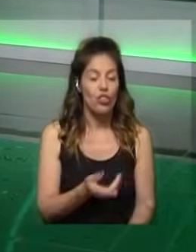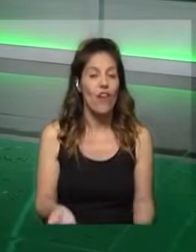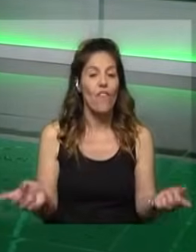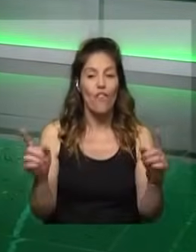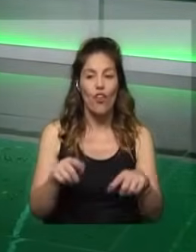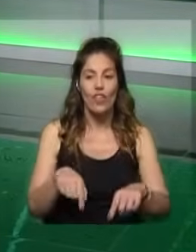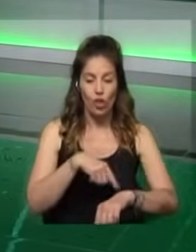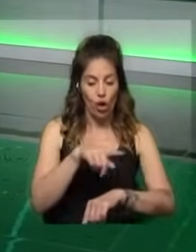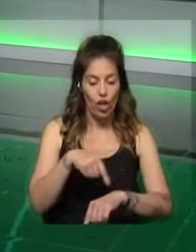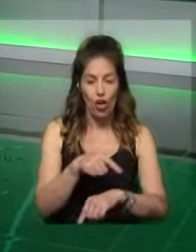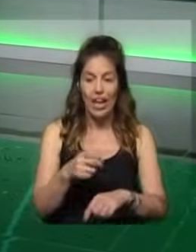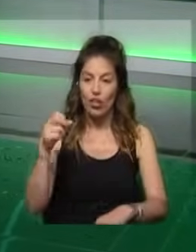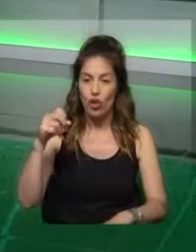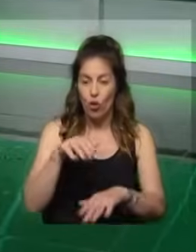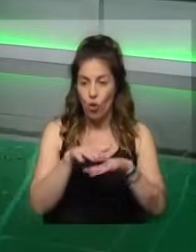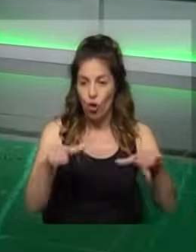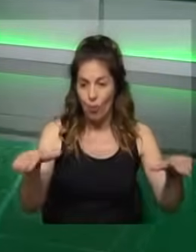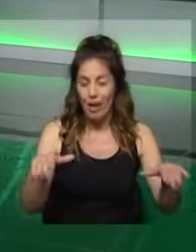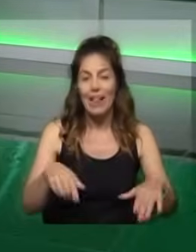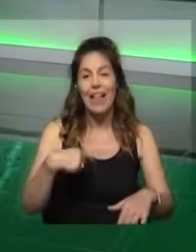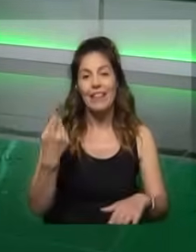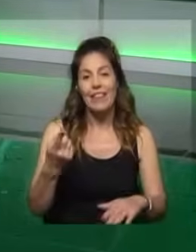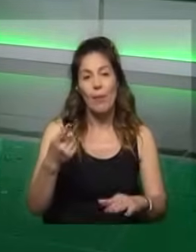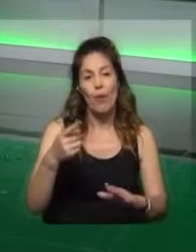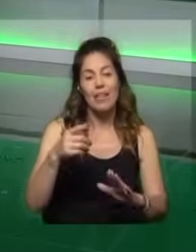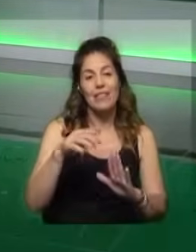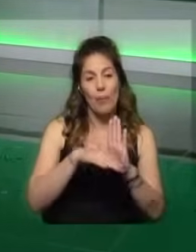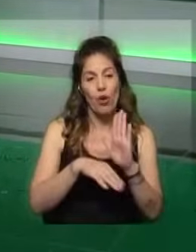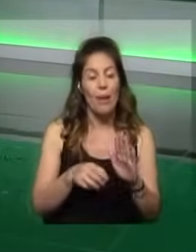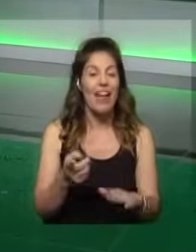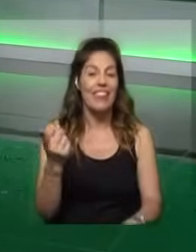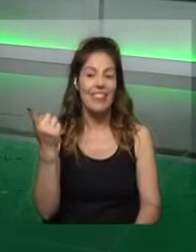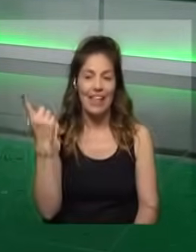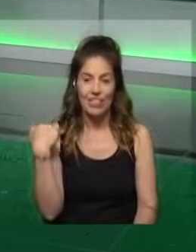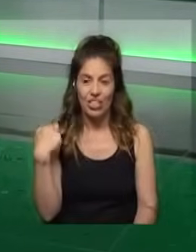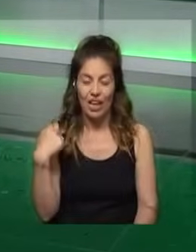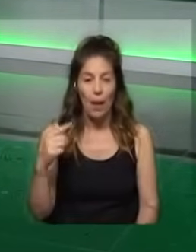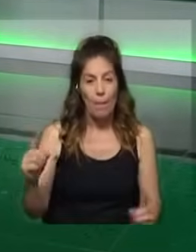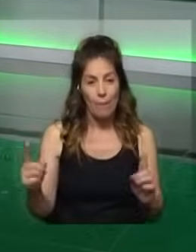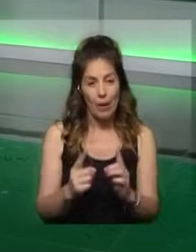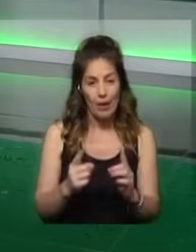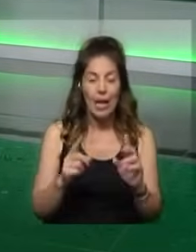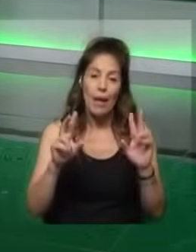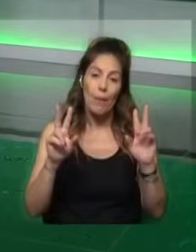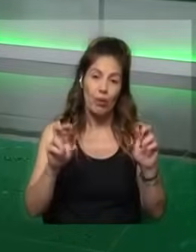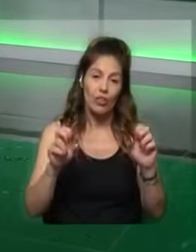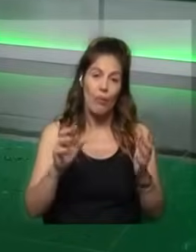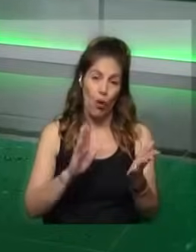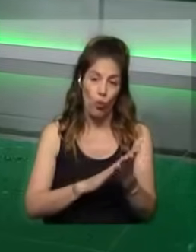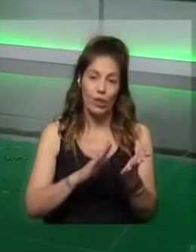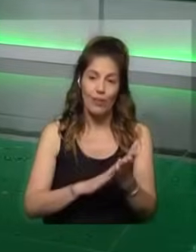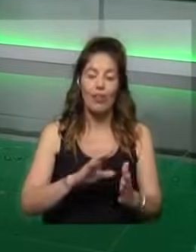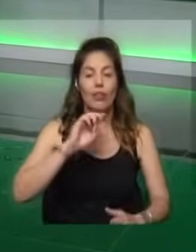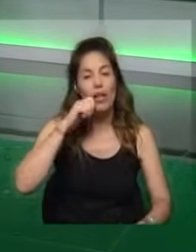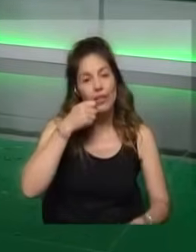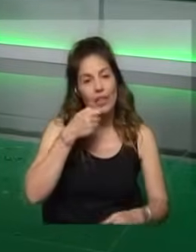el horario habitual después del programa más tempranero y breve que tuvimos ayer por motivos más que justificados esa linda transmisión que